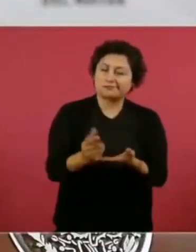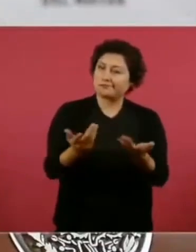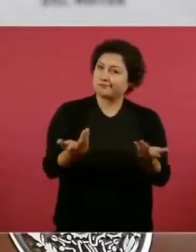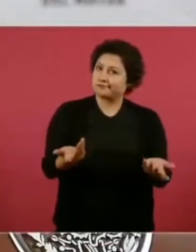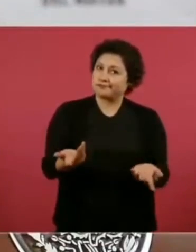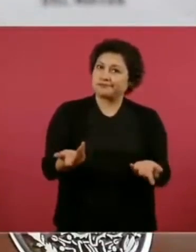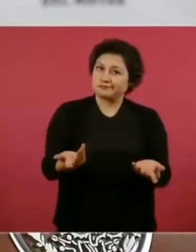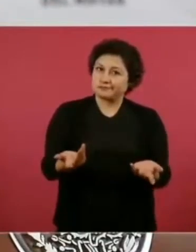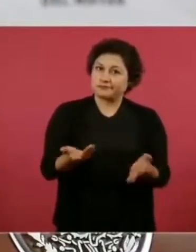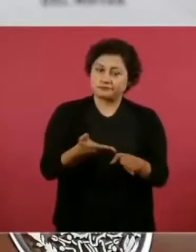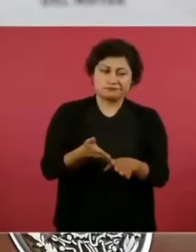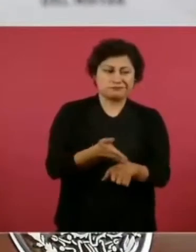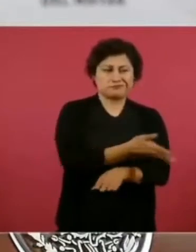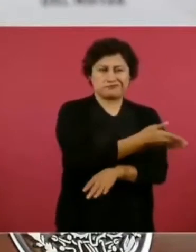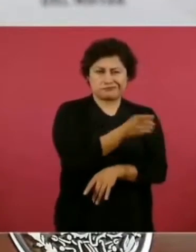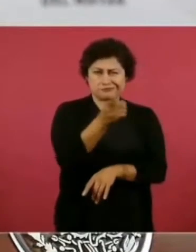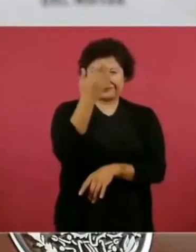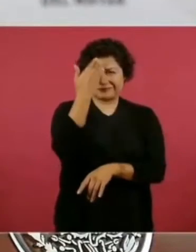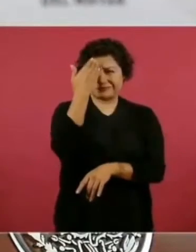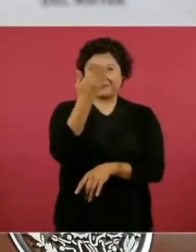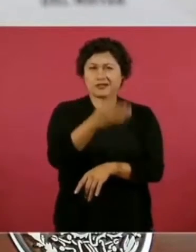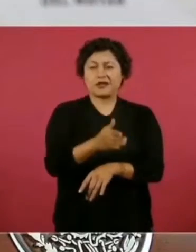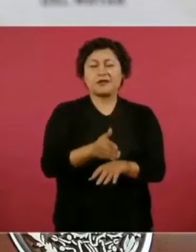en todo el periodo neoliberal.